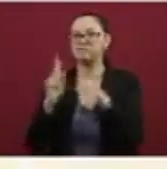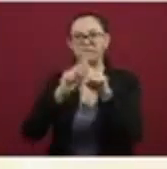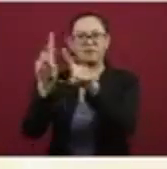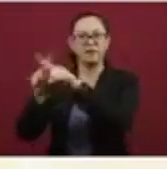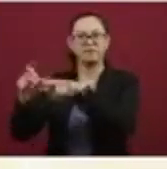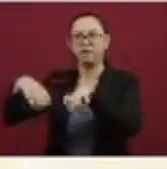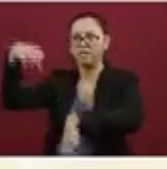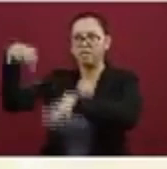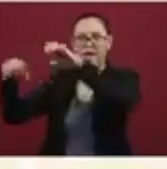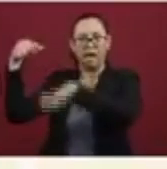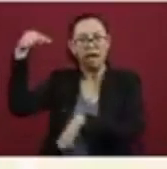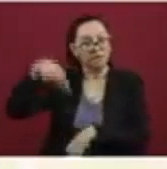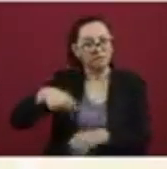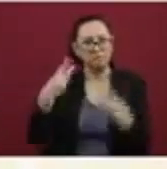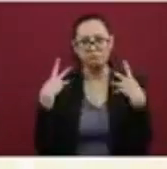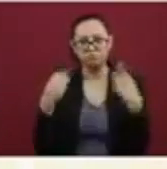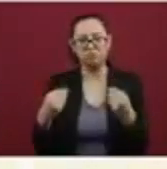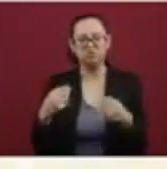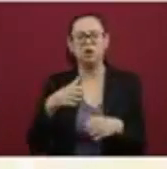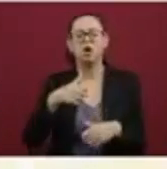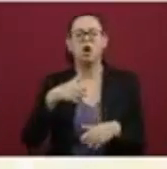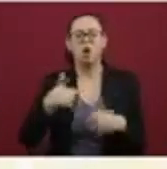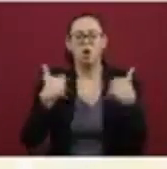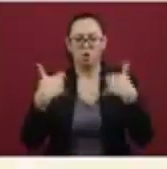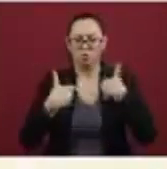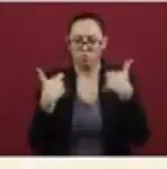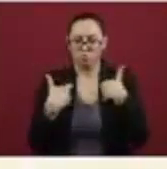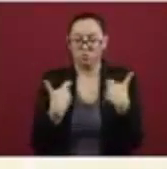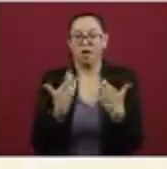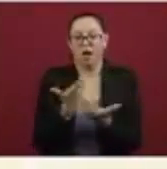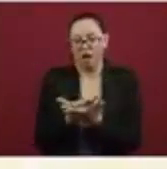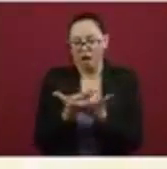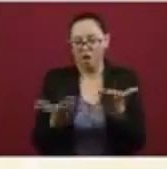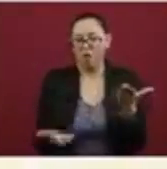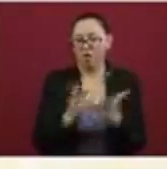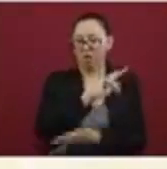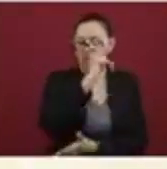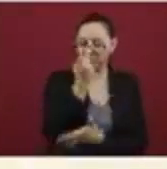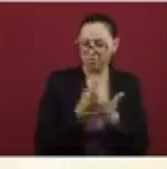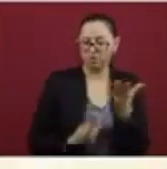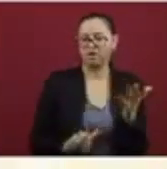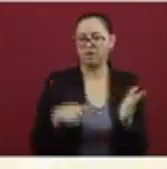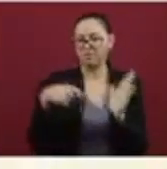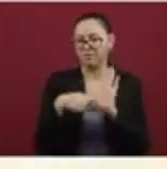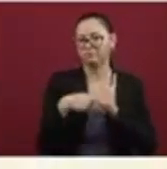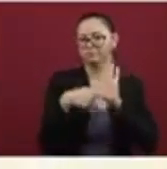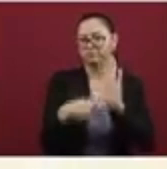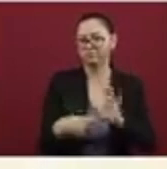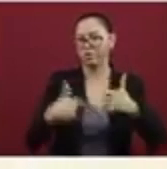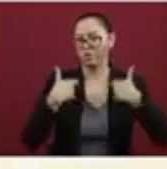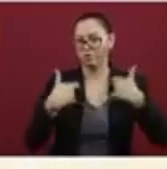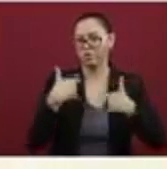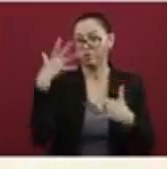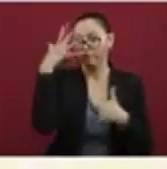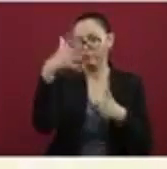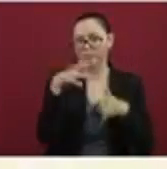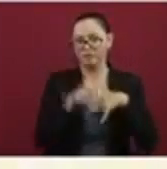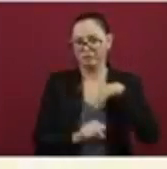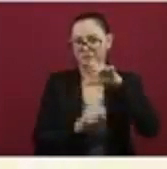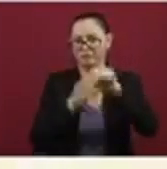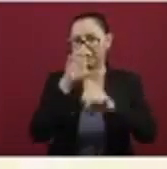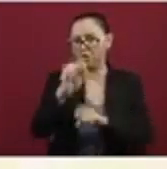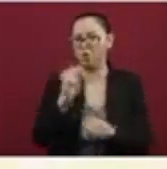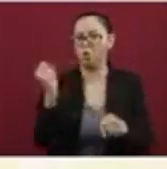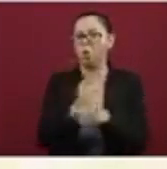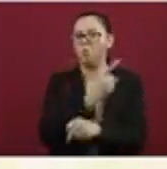Jóvenes Construyendo el Futuro ha permitido que podamos al día de hoy tener o aprovechar este talento,